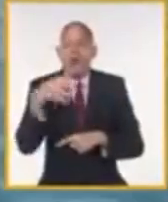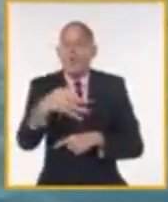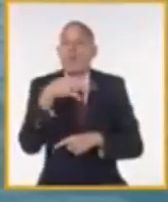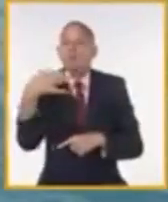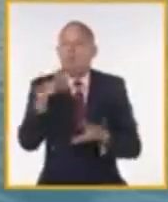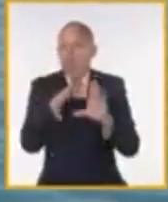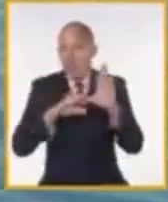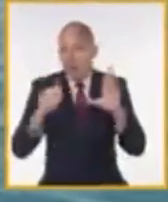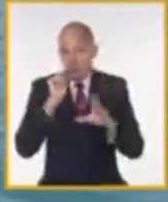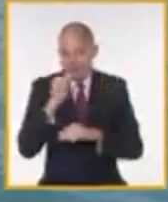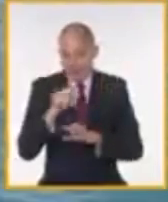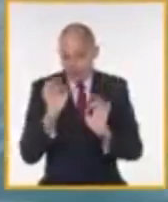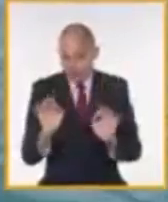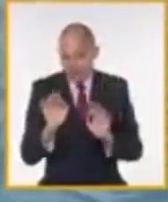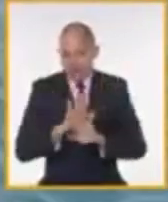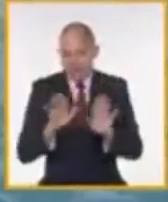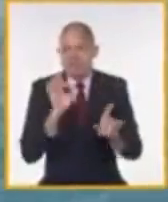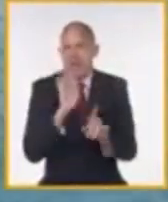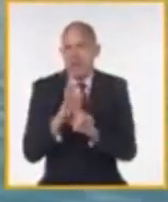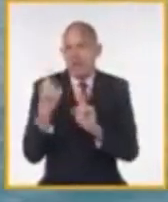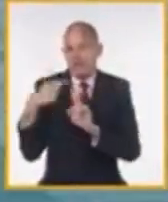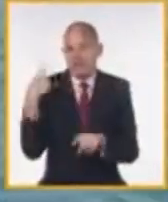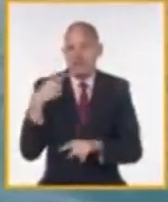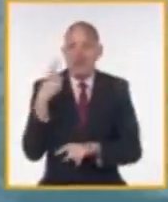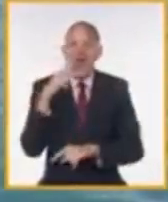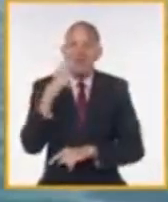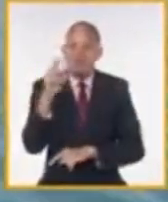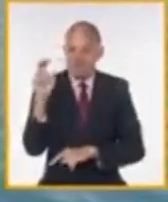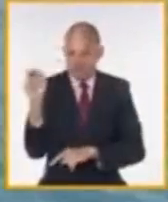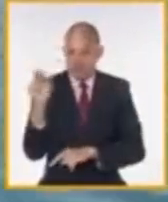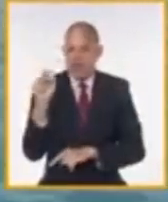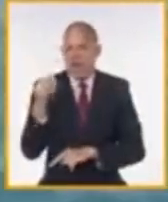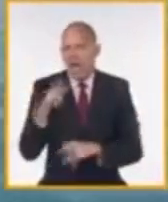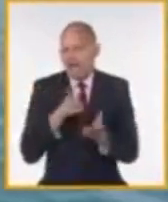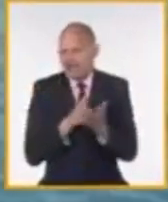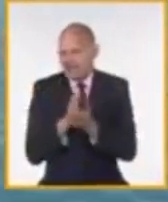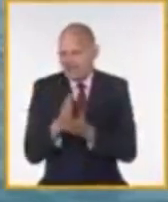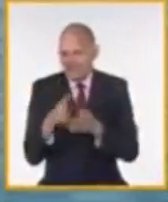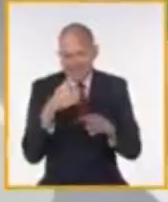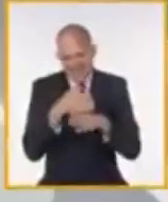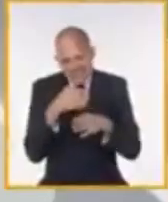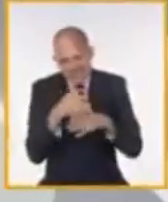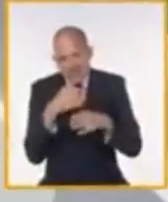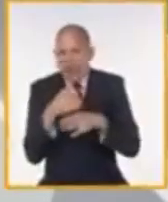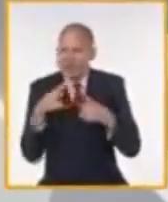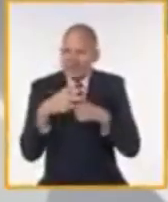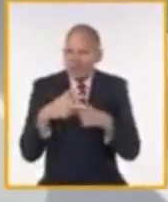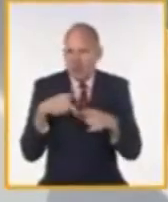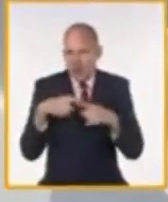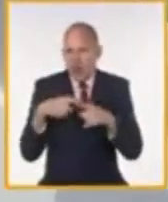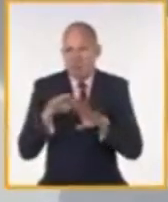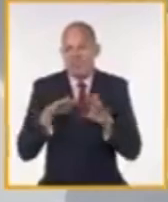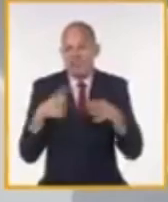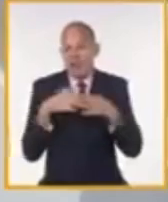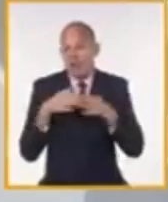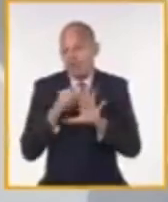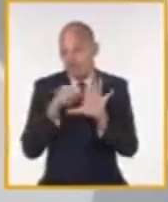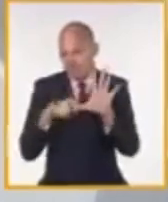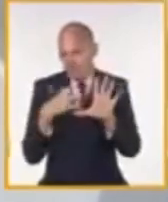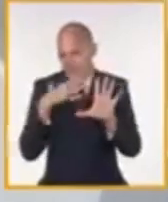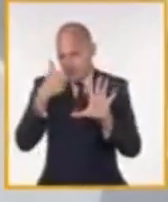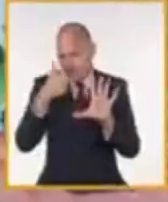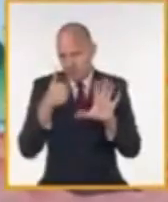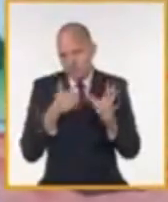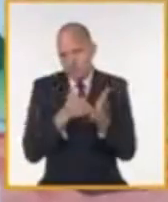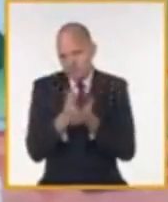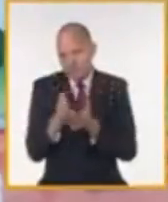proceso inversionista que inició en octubre del 2020, hoy permite 5 embarcaciones de 14 metros de eslora estén navegando.